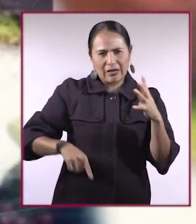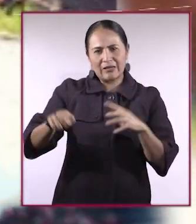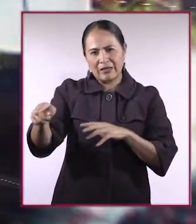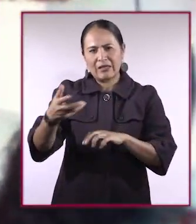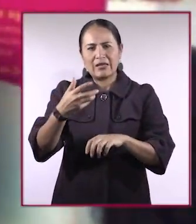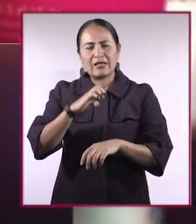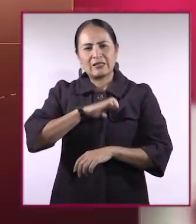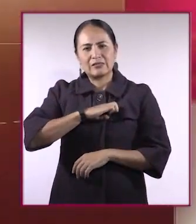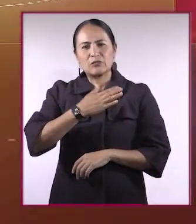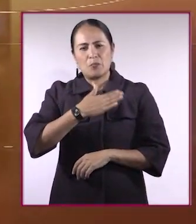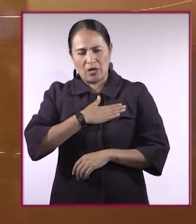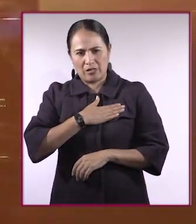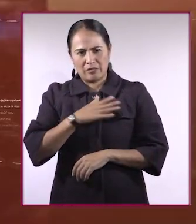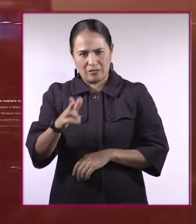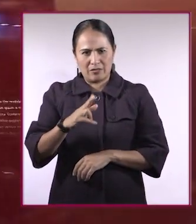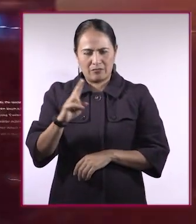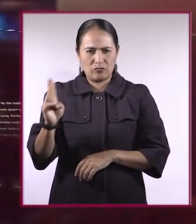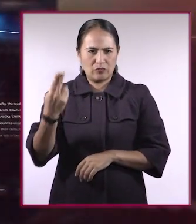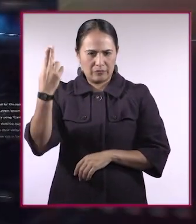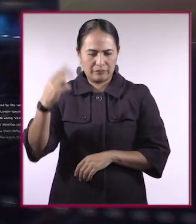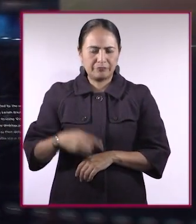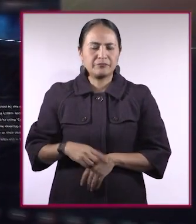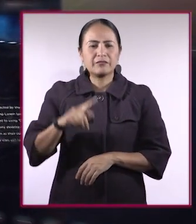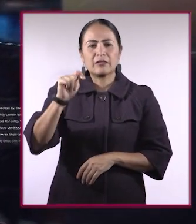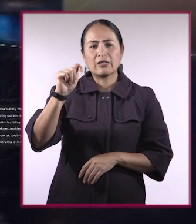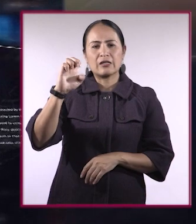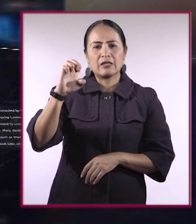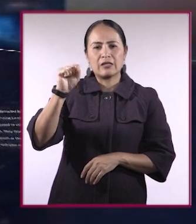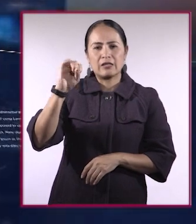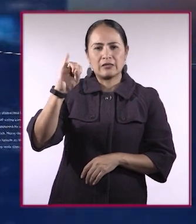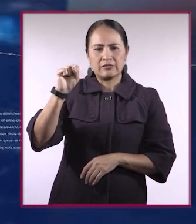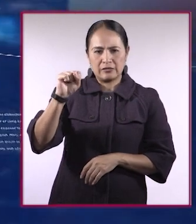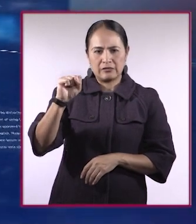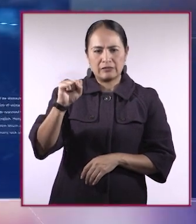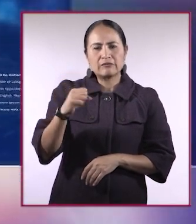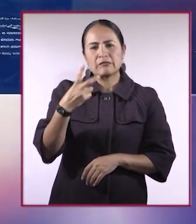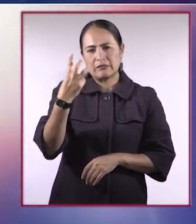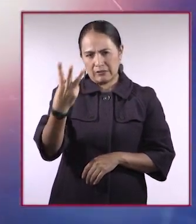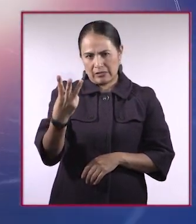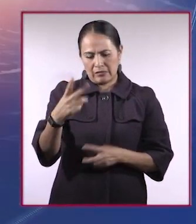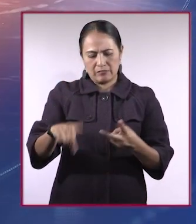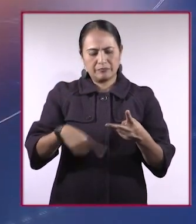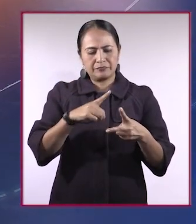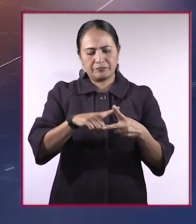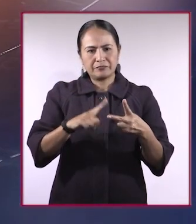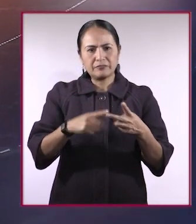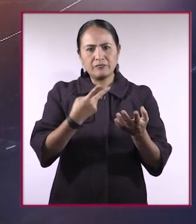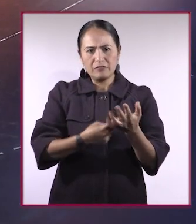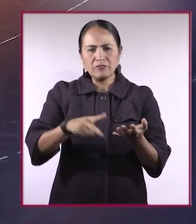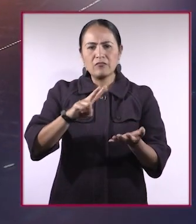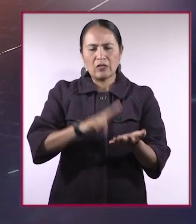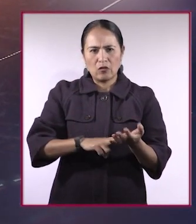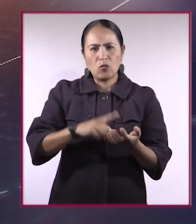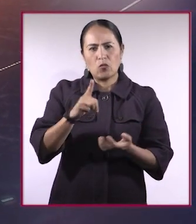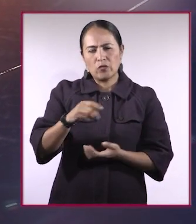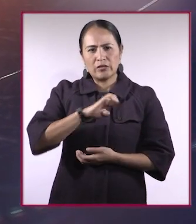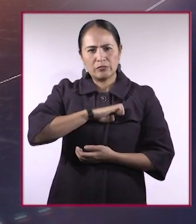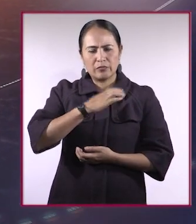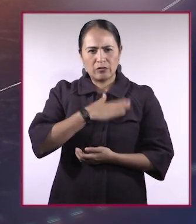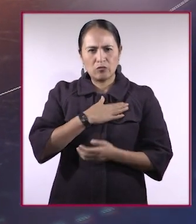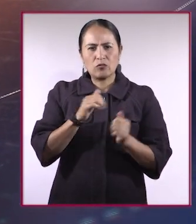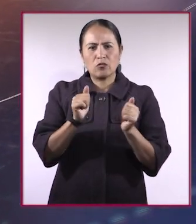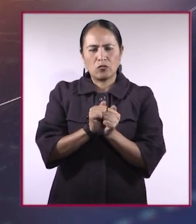Barcelona. Cuenta con 3 tesis, 2 de ellas bilingües publicadas en español y náhuatl.